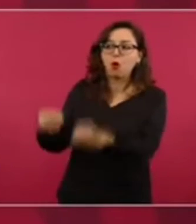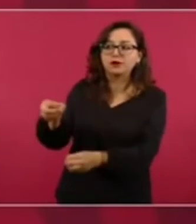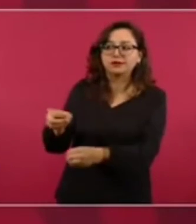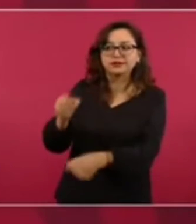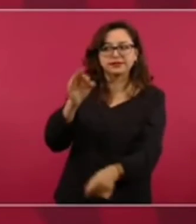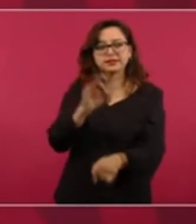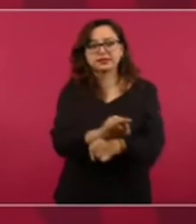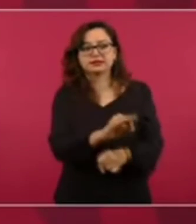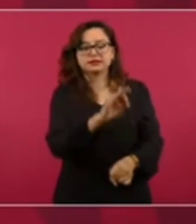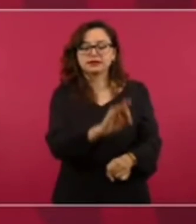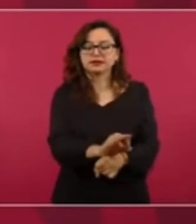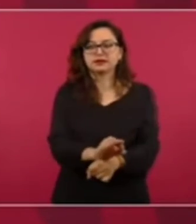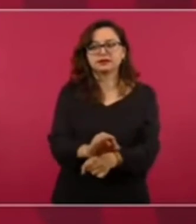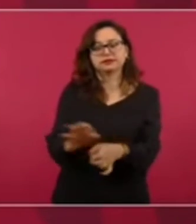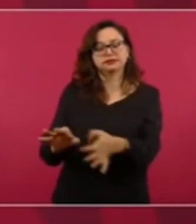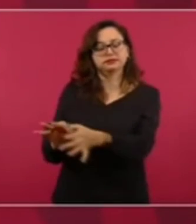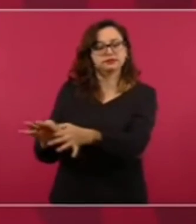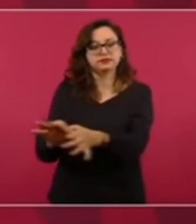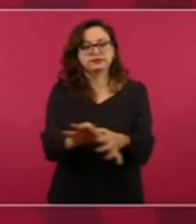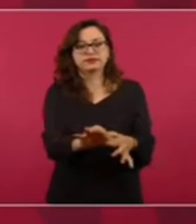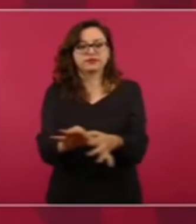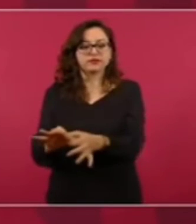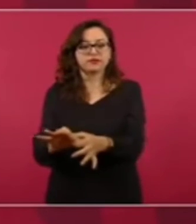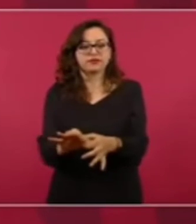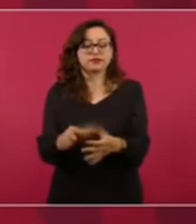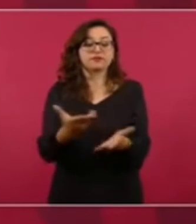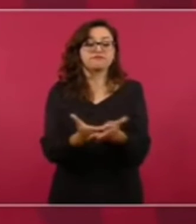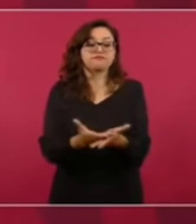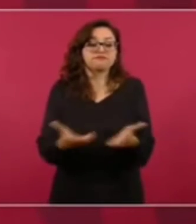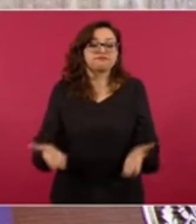porque en el Ejecutivo manda el pueblo,